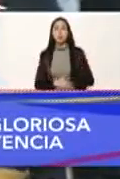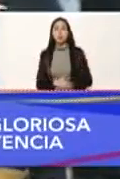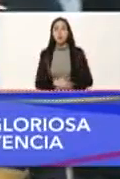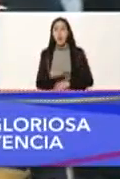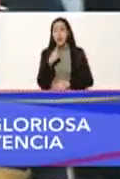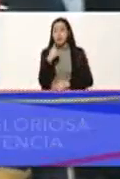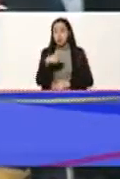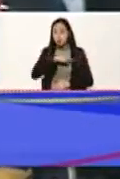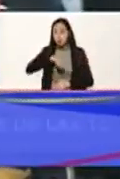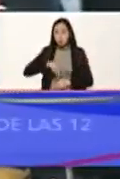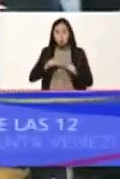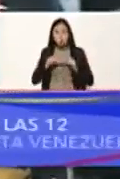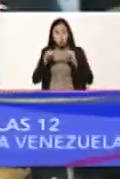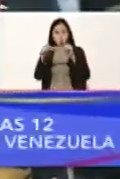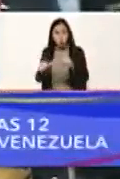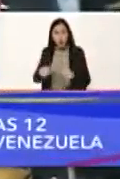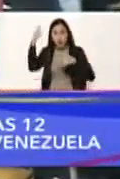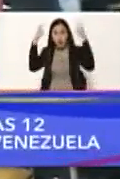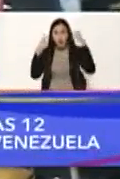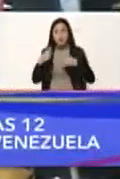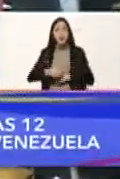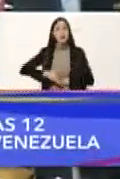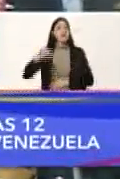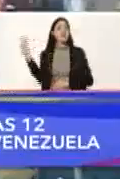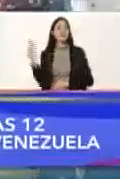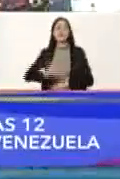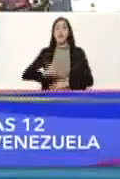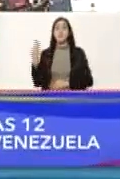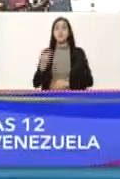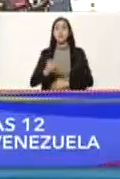Decir que seguimos en el camino de Chávez siempre